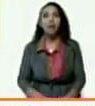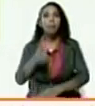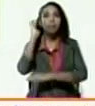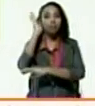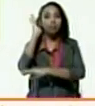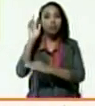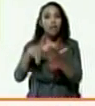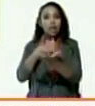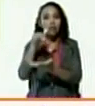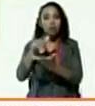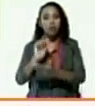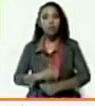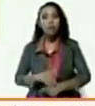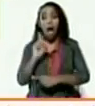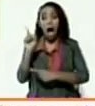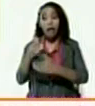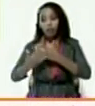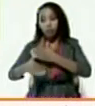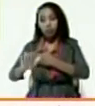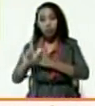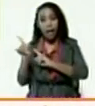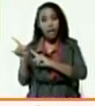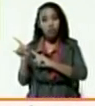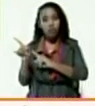parlamentarias. Ahí va adelantado